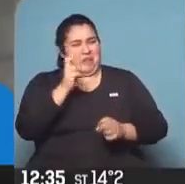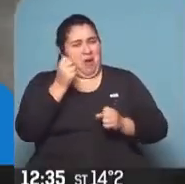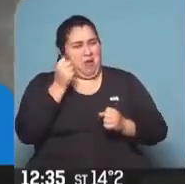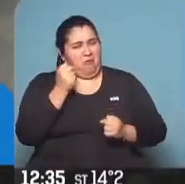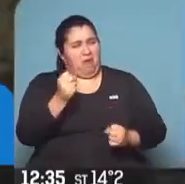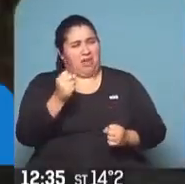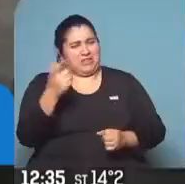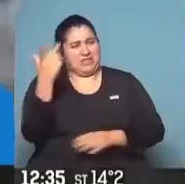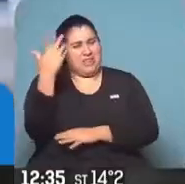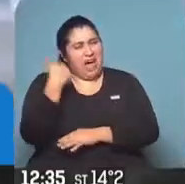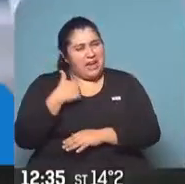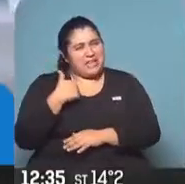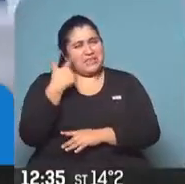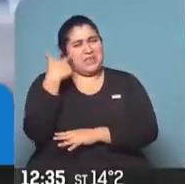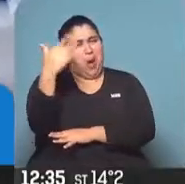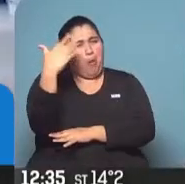arriba